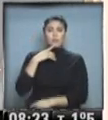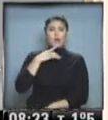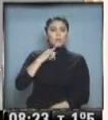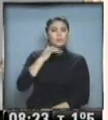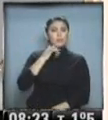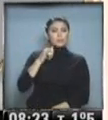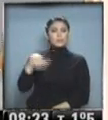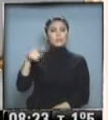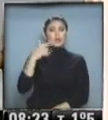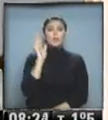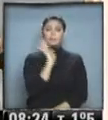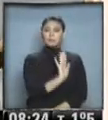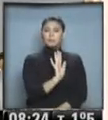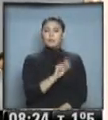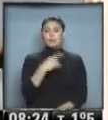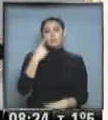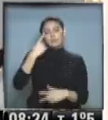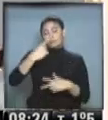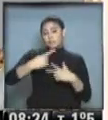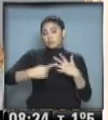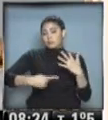de revanchistas